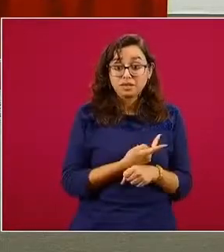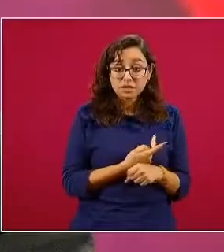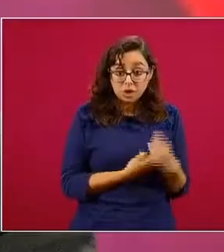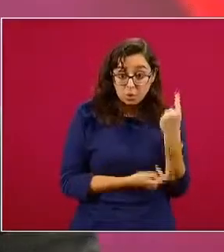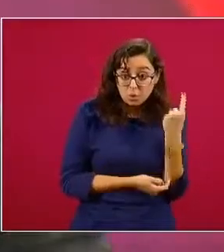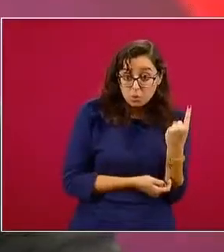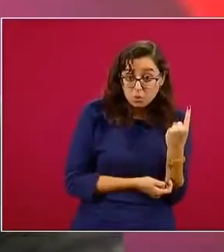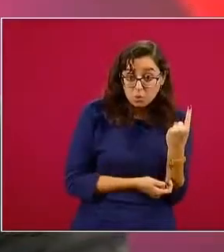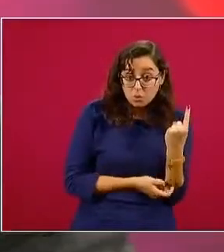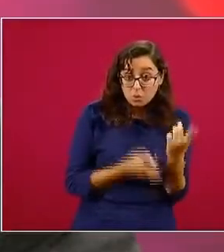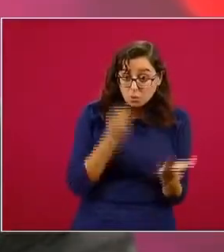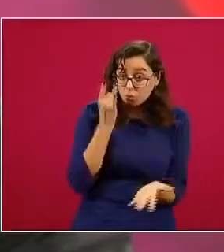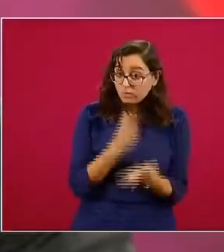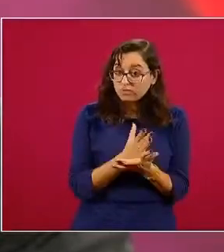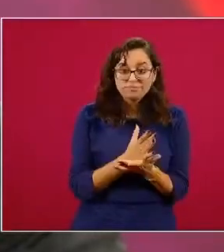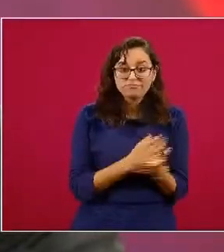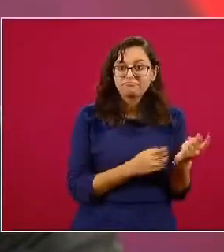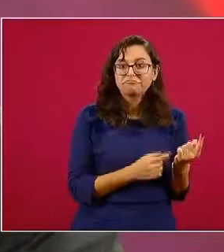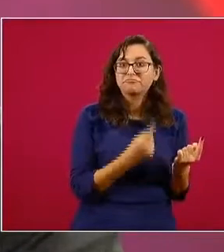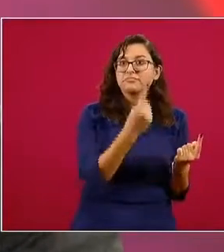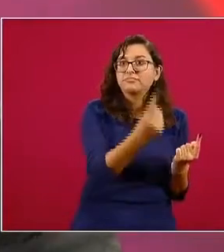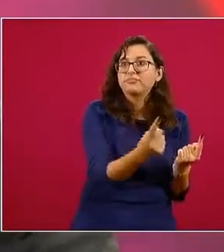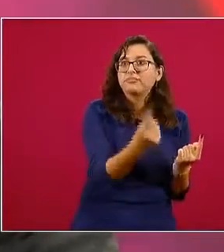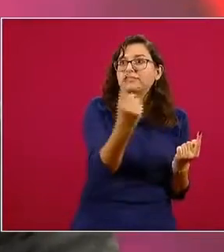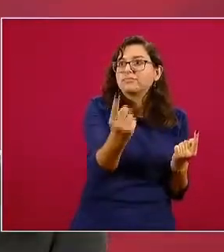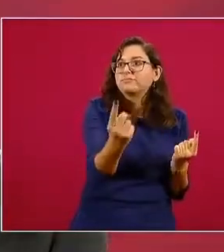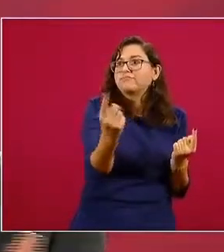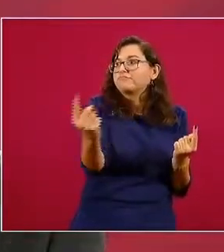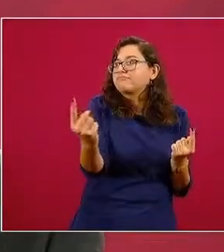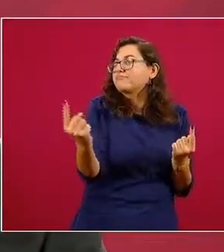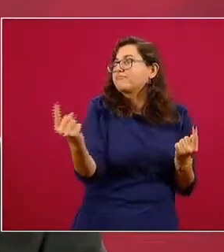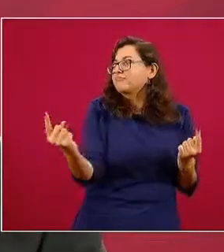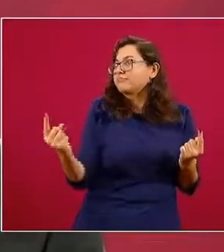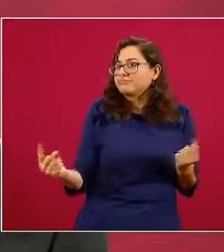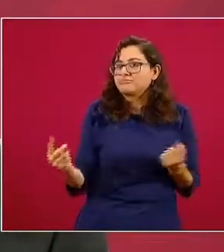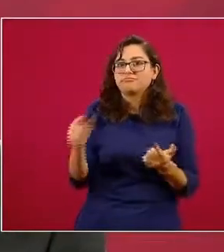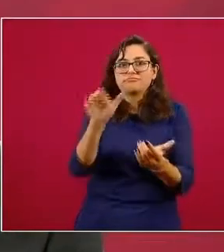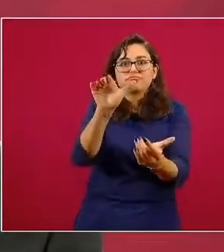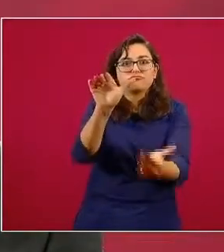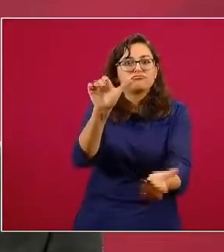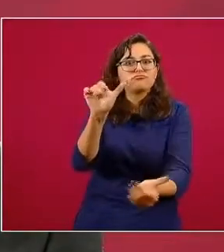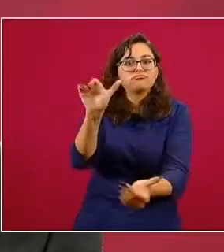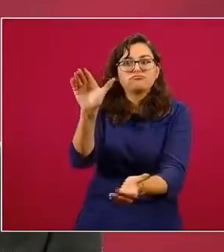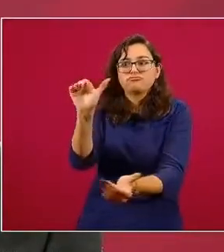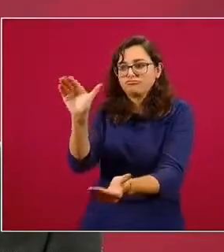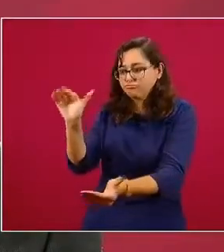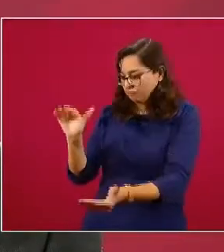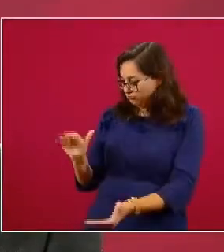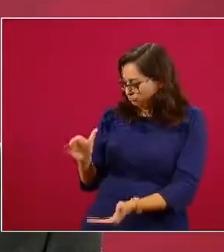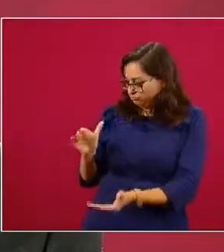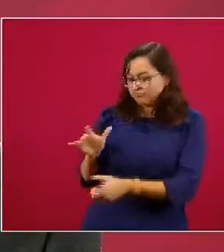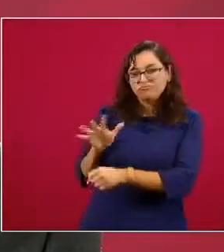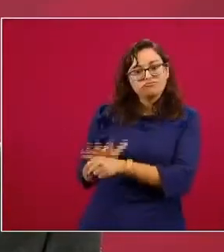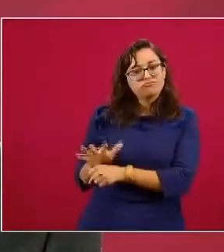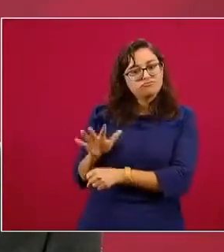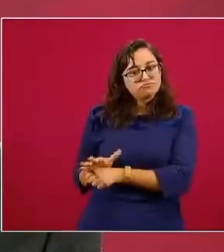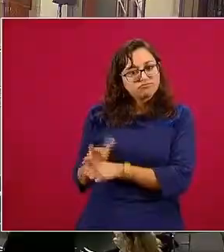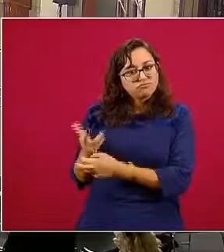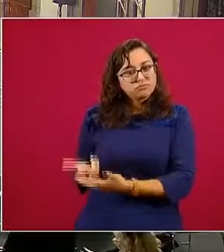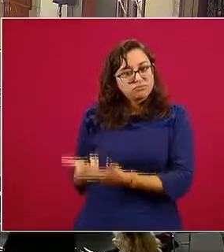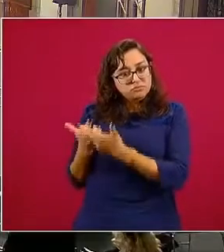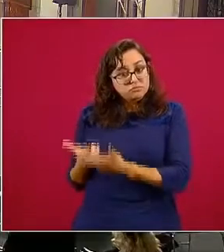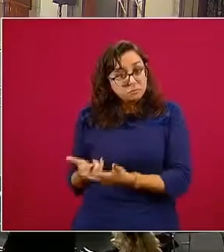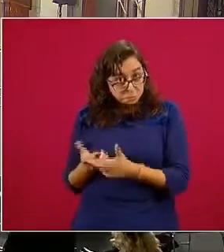único proveedor, con lo cual no anticipamos que tenga un impacto sobre el abastecimiento. ¿Sí queda clara la